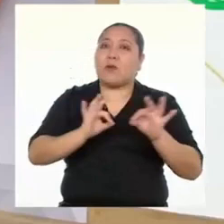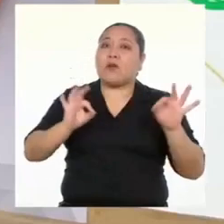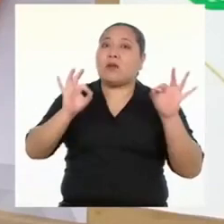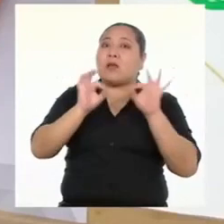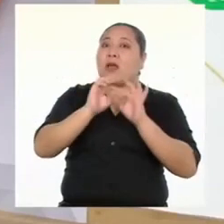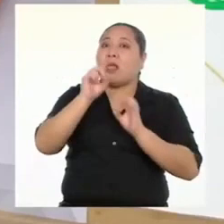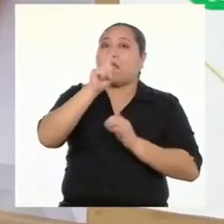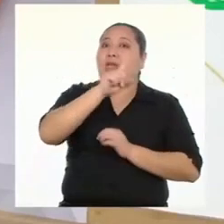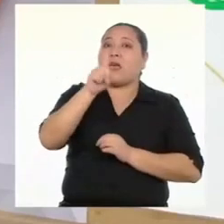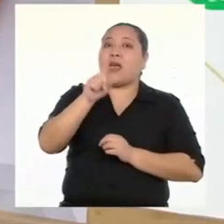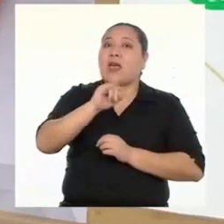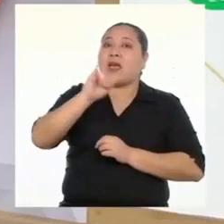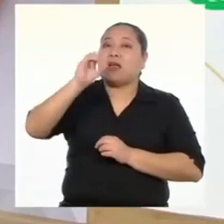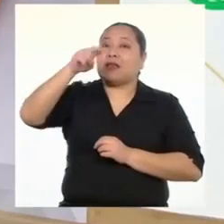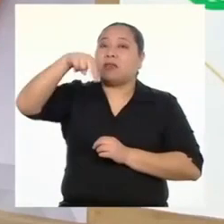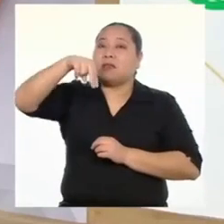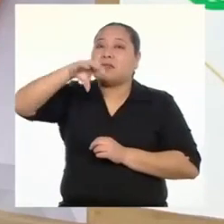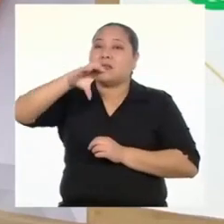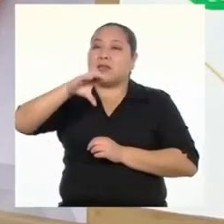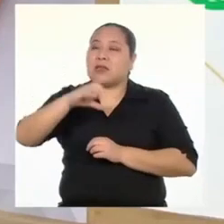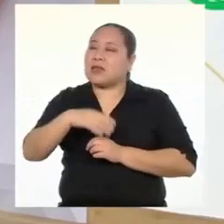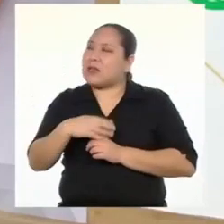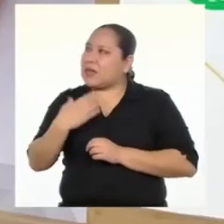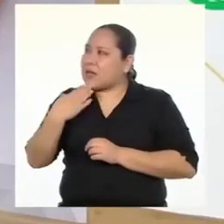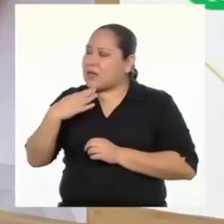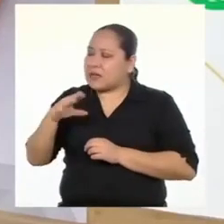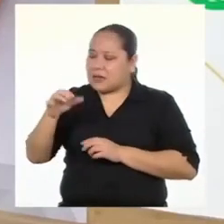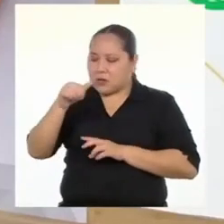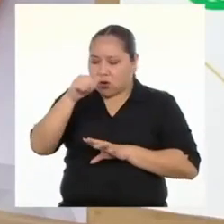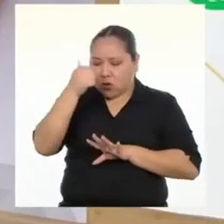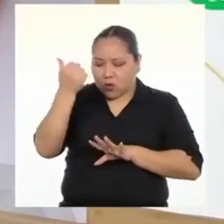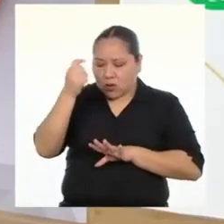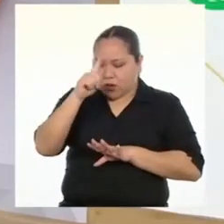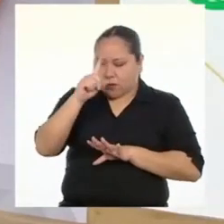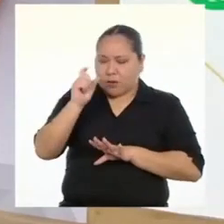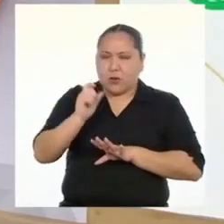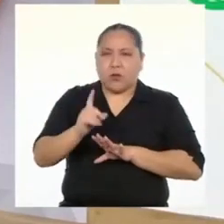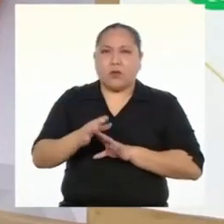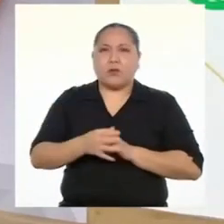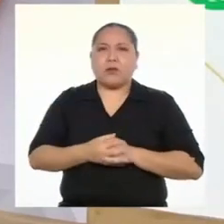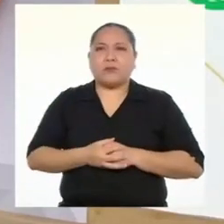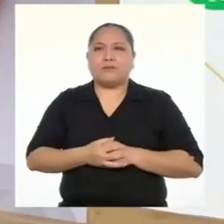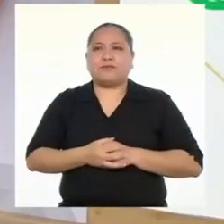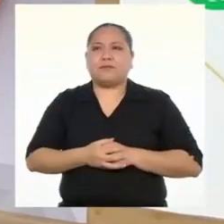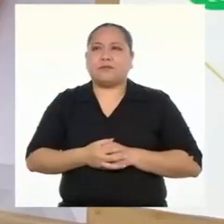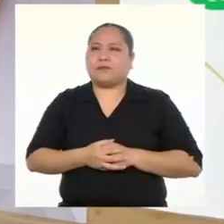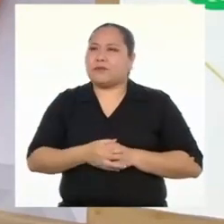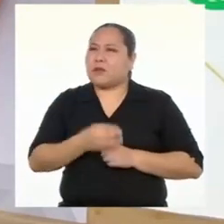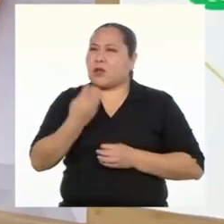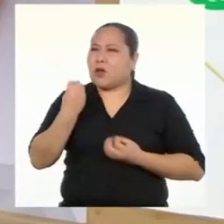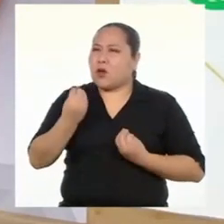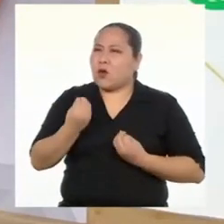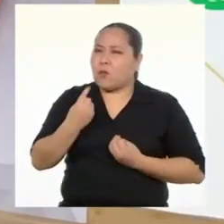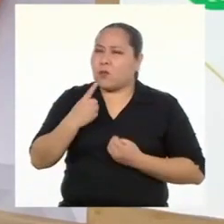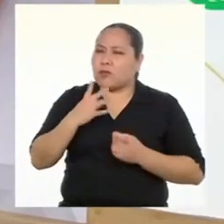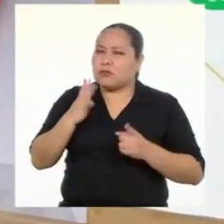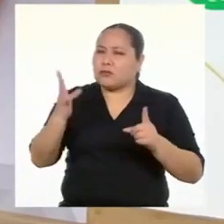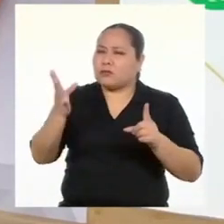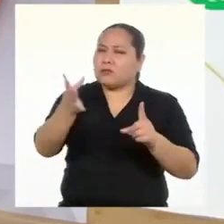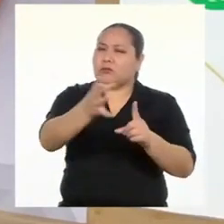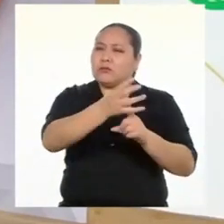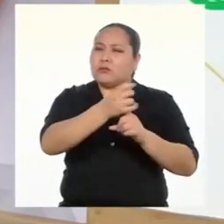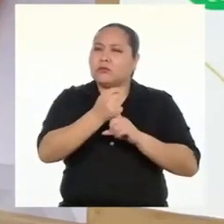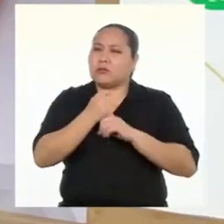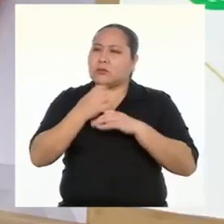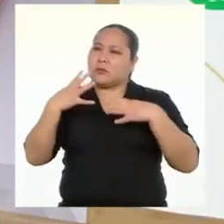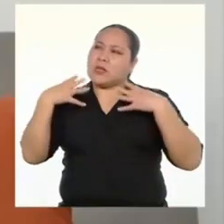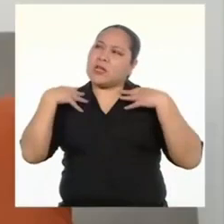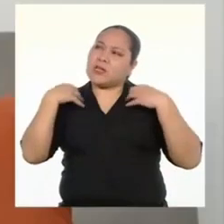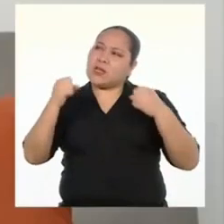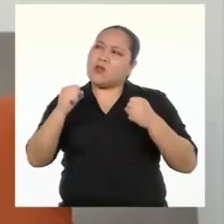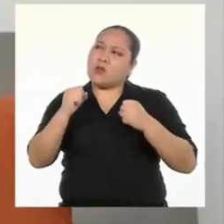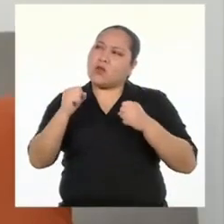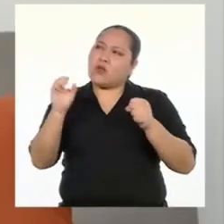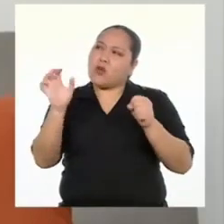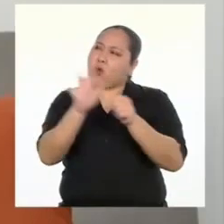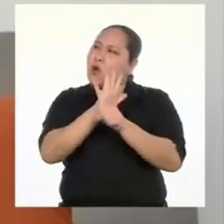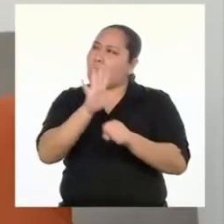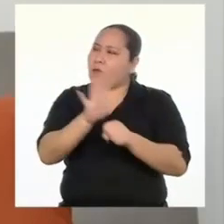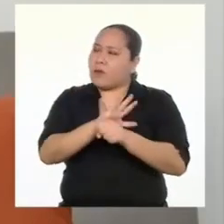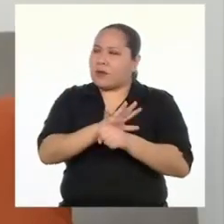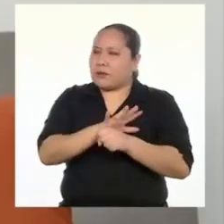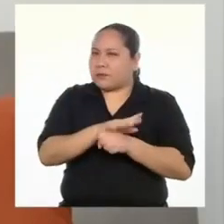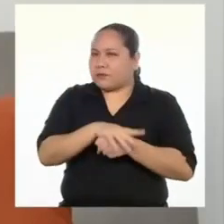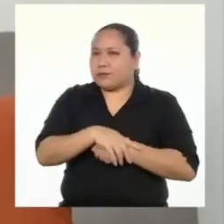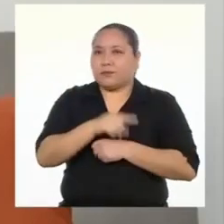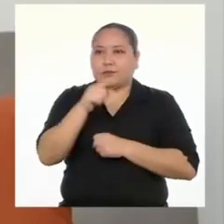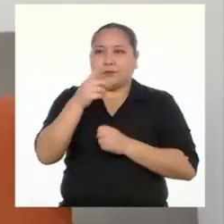zinc. Gracias. Tengo otra pregunta más. ¿Cómo se puede conseguir una salud integral? Esto